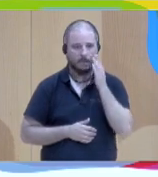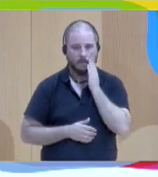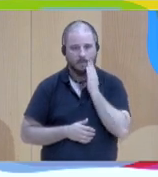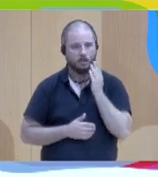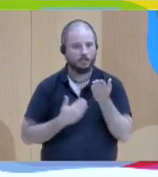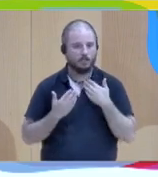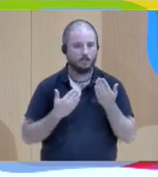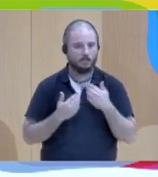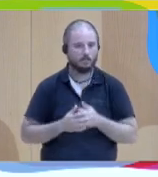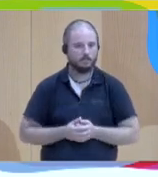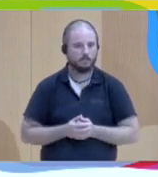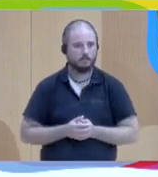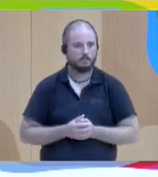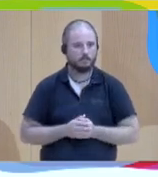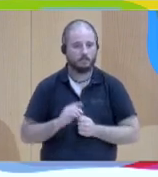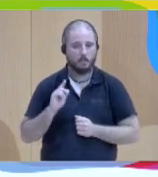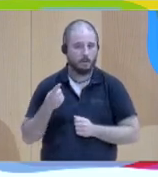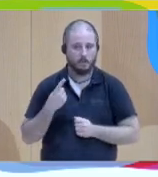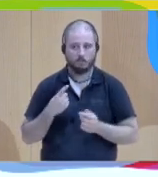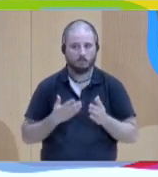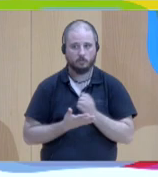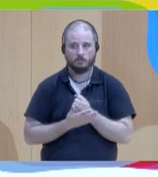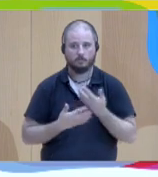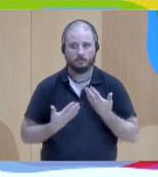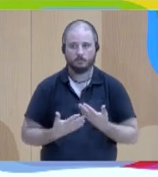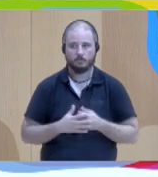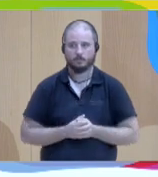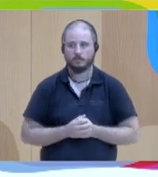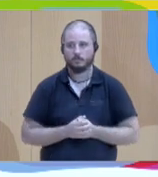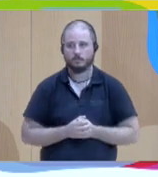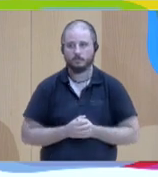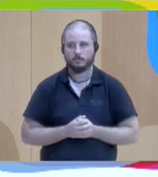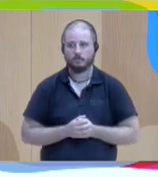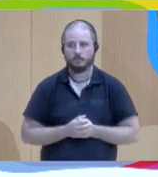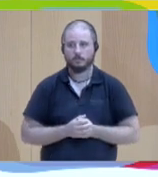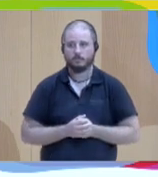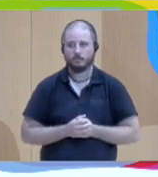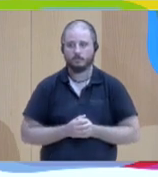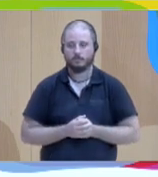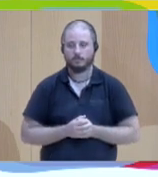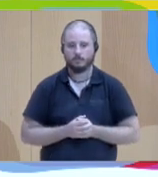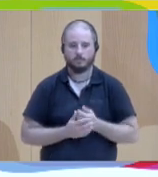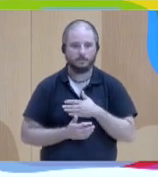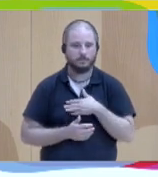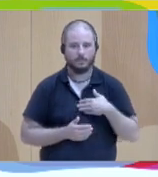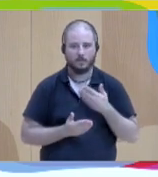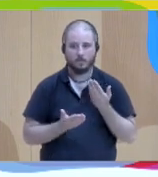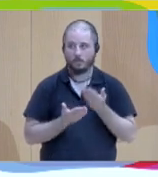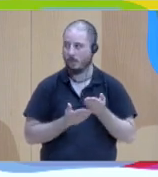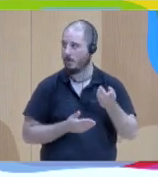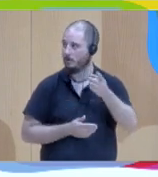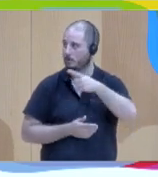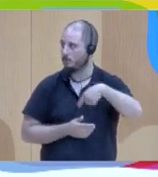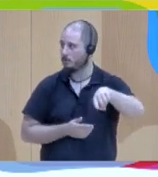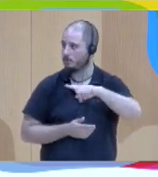First of all, I would ask you to all to stand up and turn to your right, please.